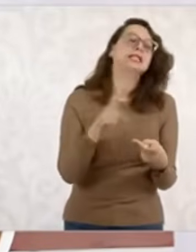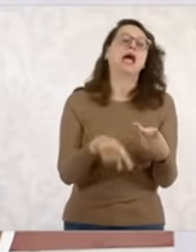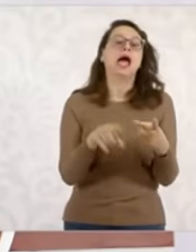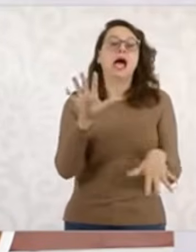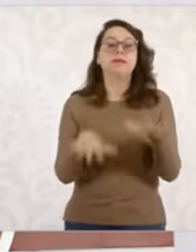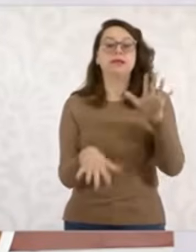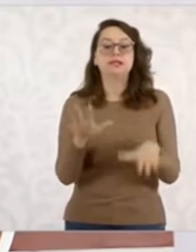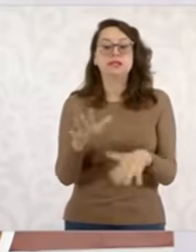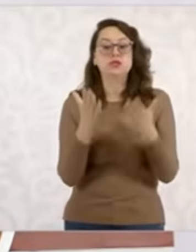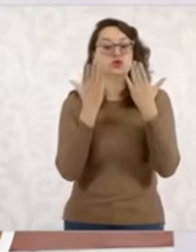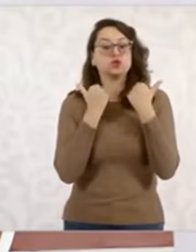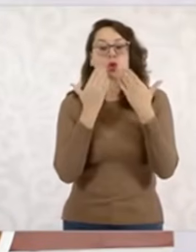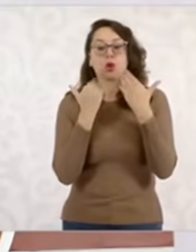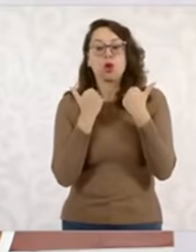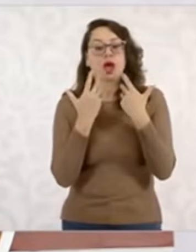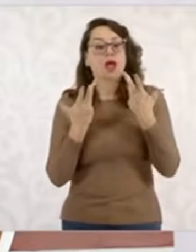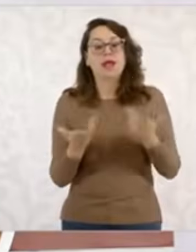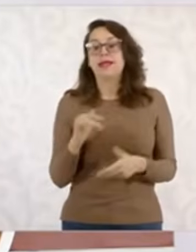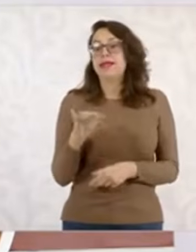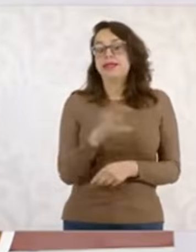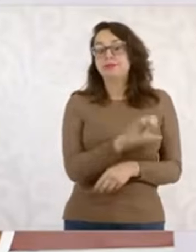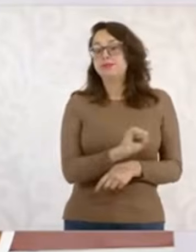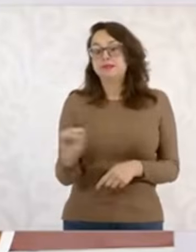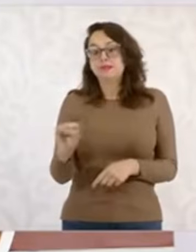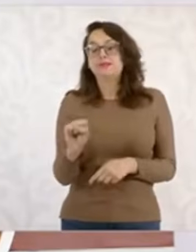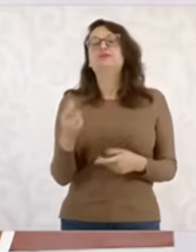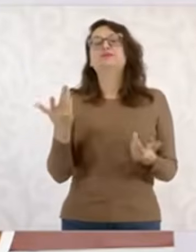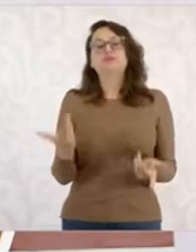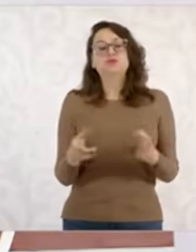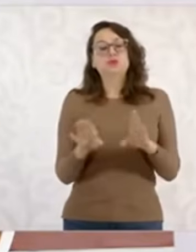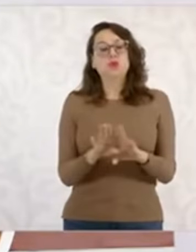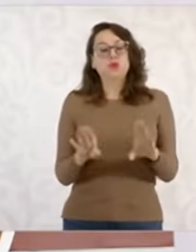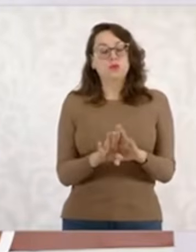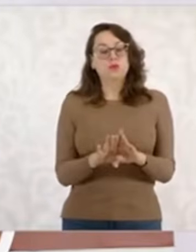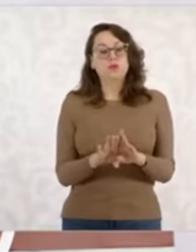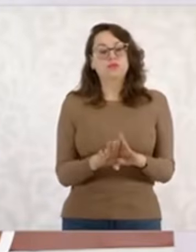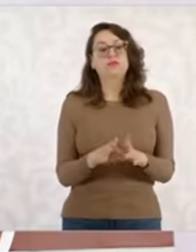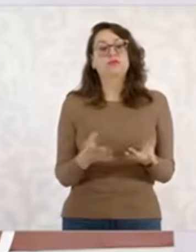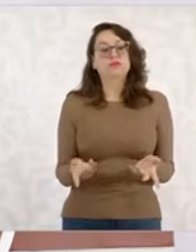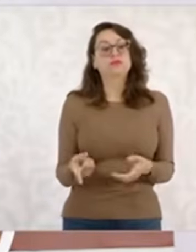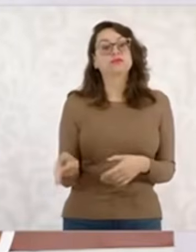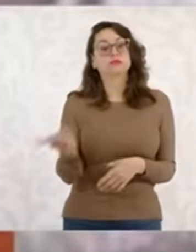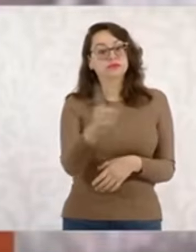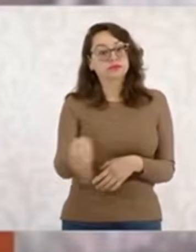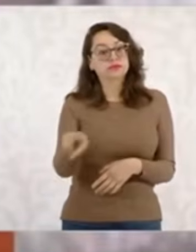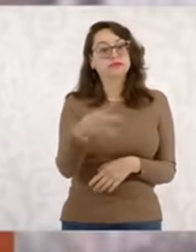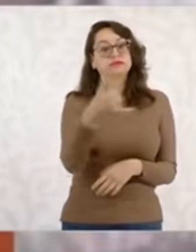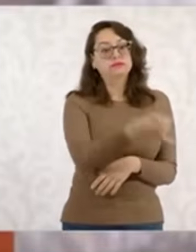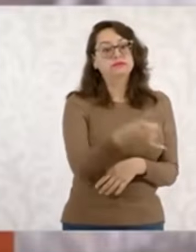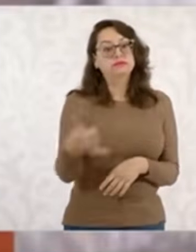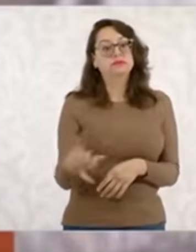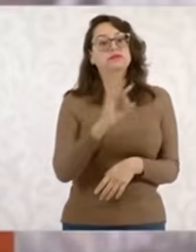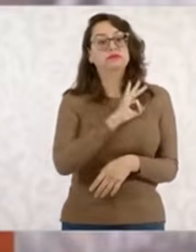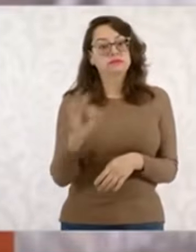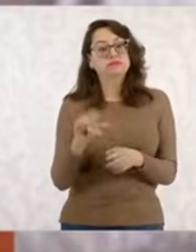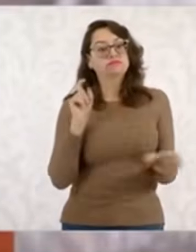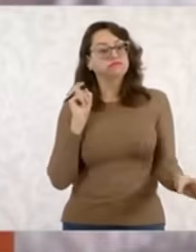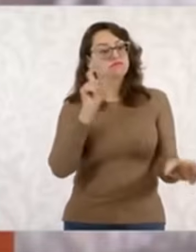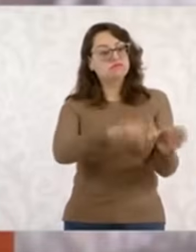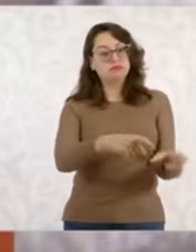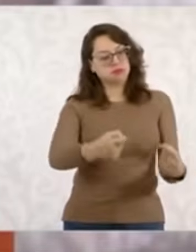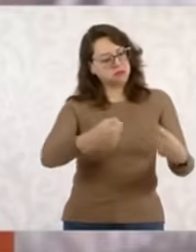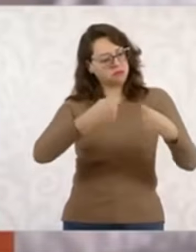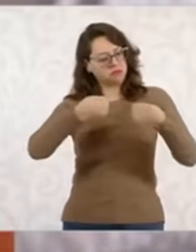tiene seguridad social. En el caso de Infonavit se pueden autoadscribir. Entonces la invitación